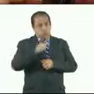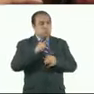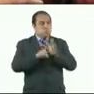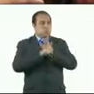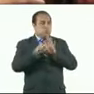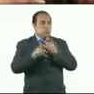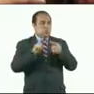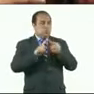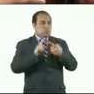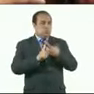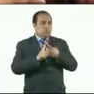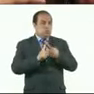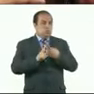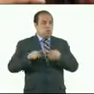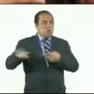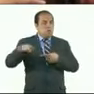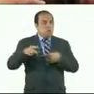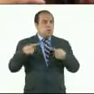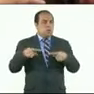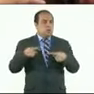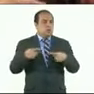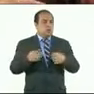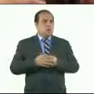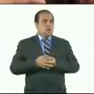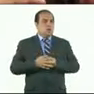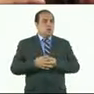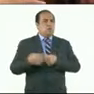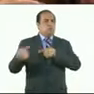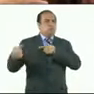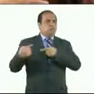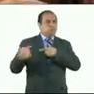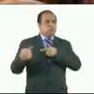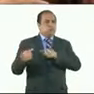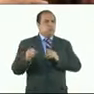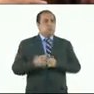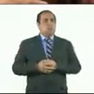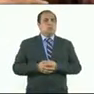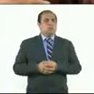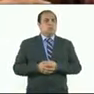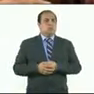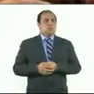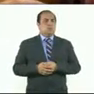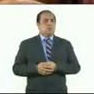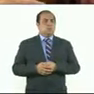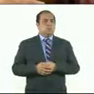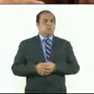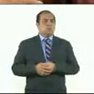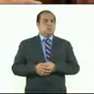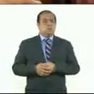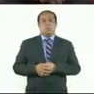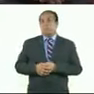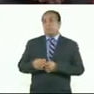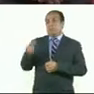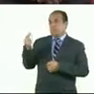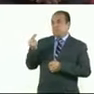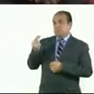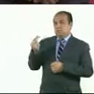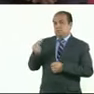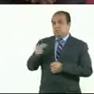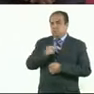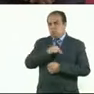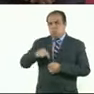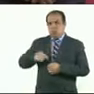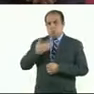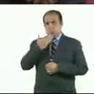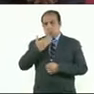entre precisamente estos aspirantes de no agresión, de no fuego amigo, y que no lo más importante es el proyecto? Nos llevamos muy bien,